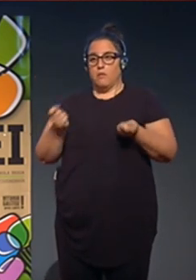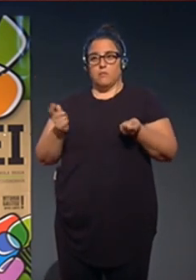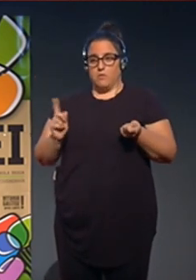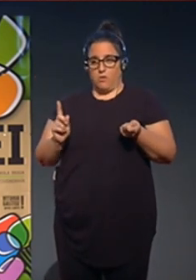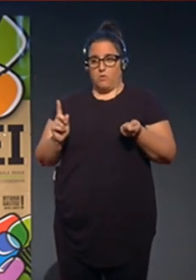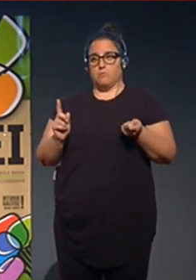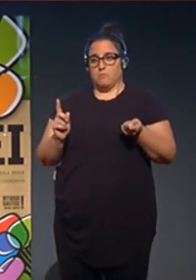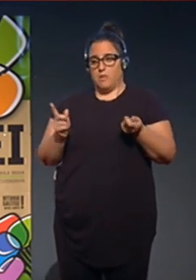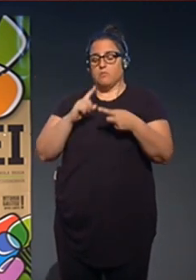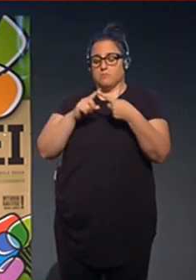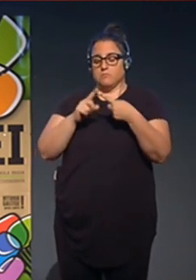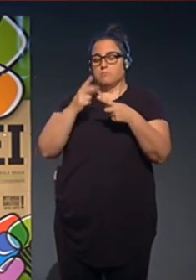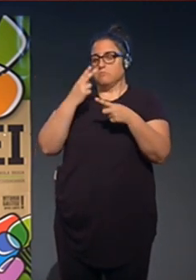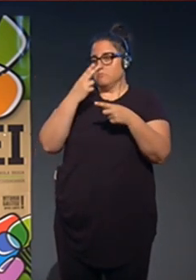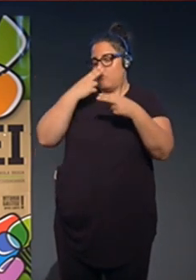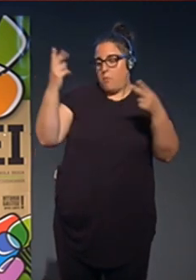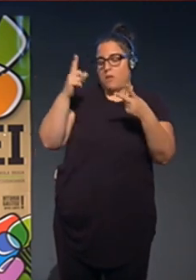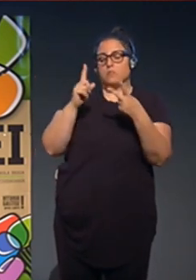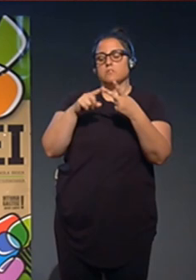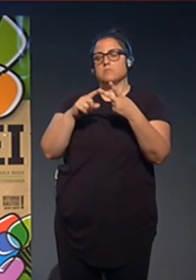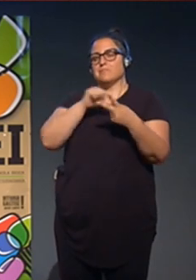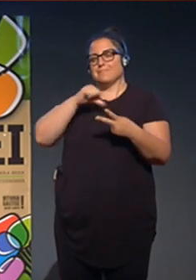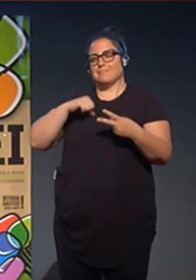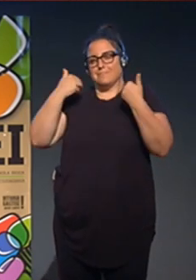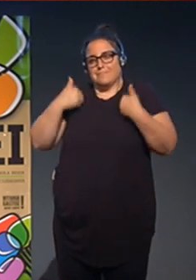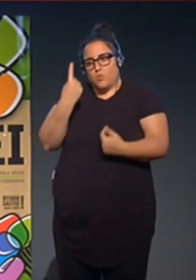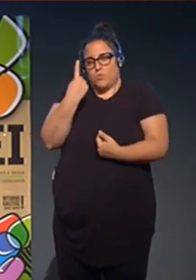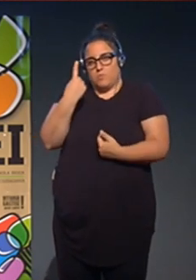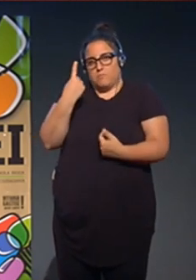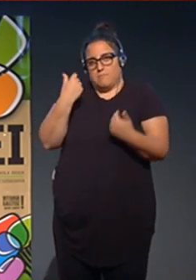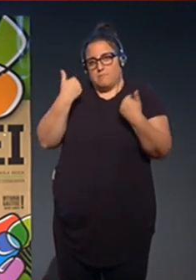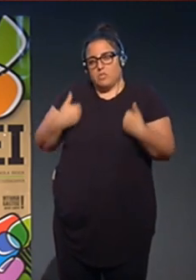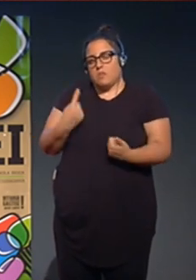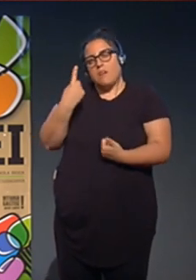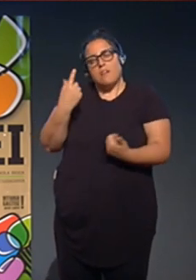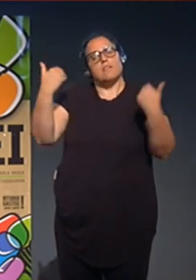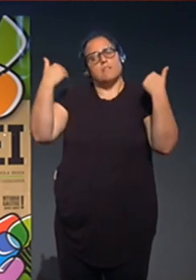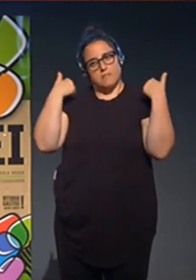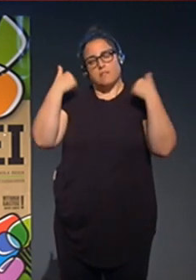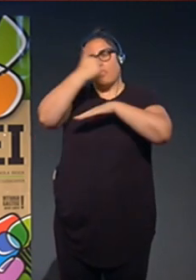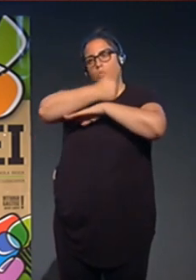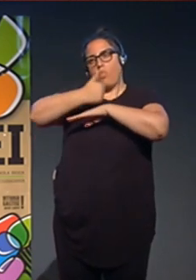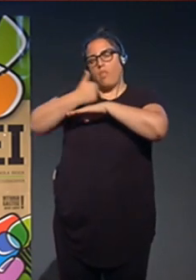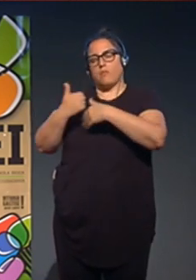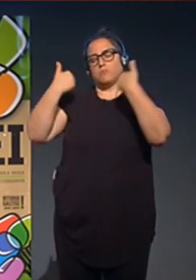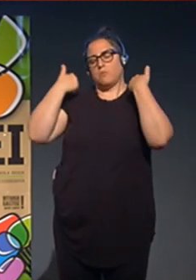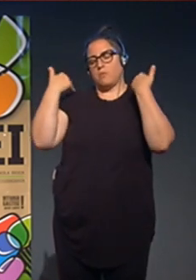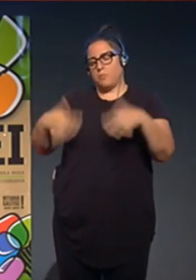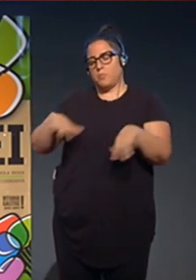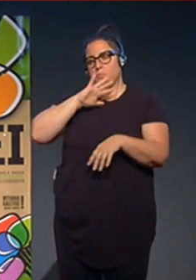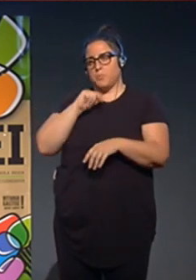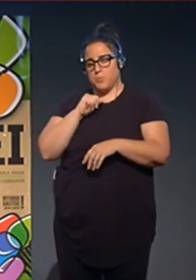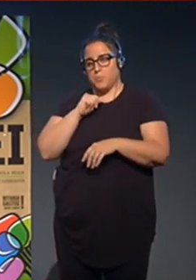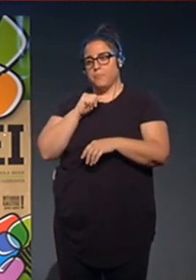nivel individual y entonces ahí es donde el ciudadano tiene una responsabilidad enorme y lo vamos a